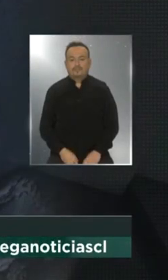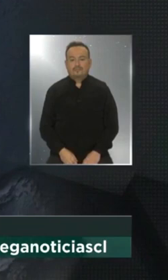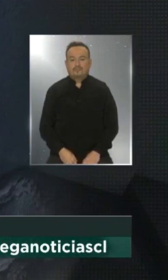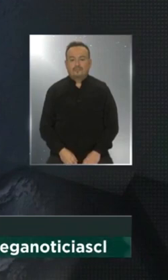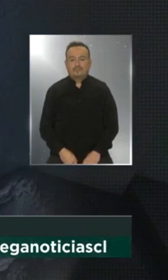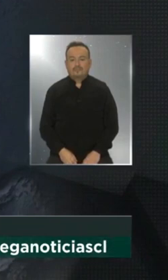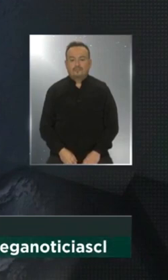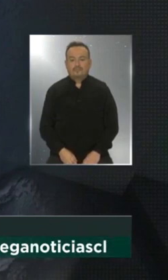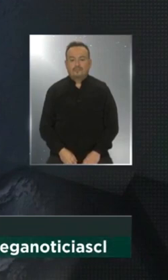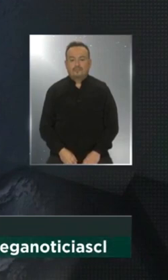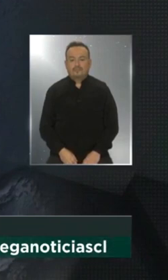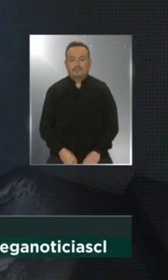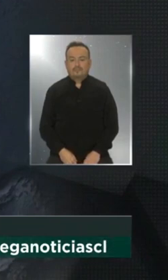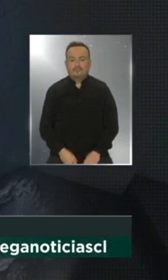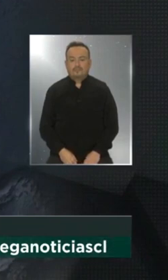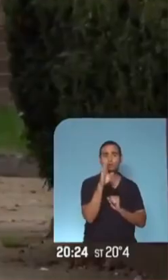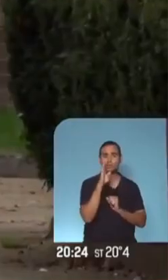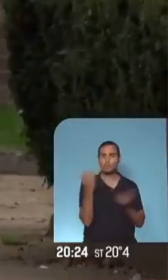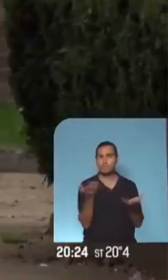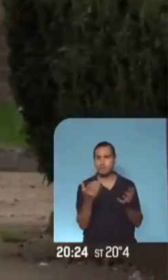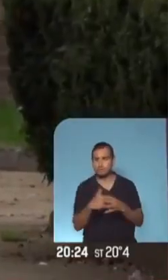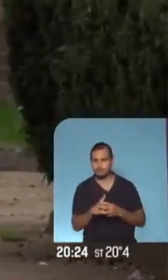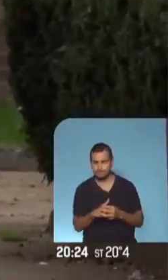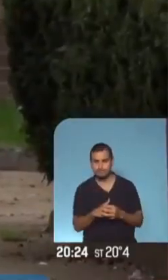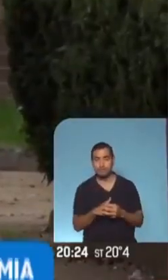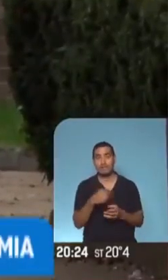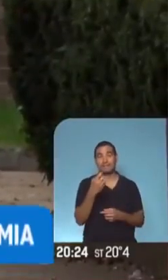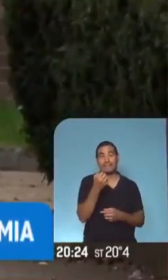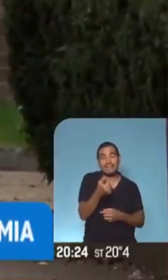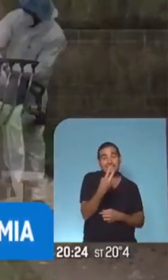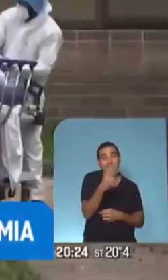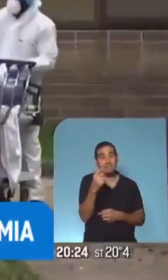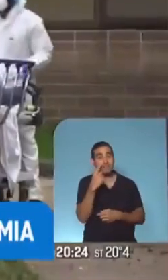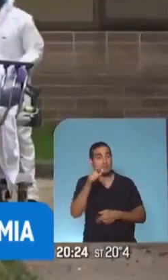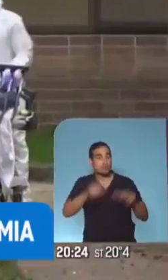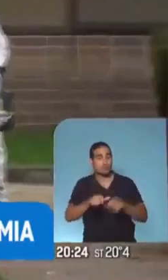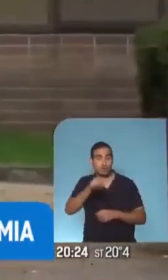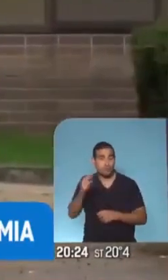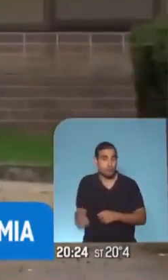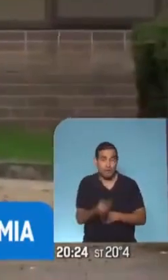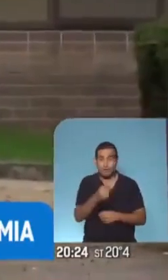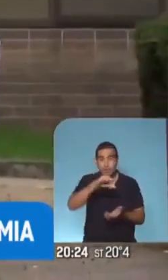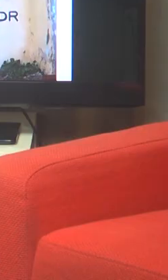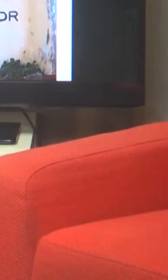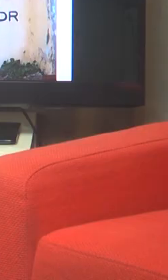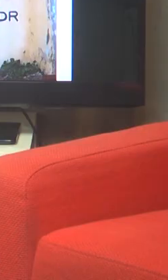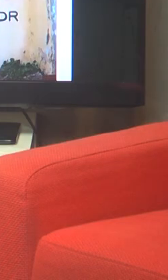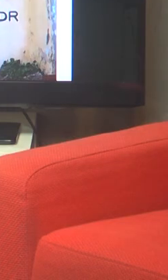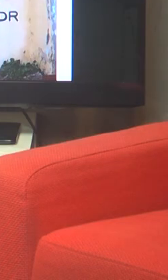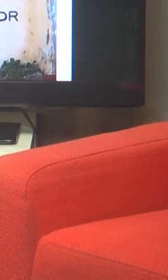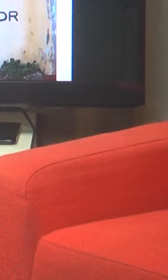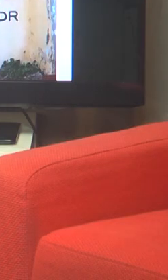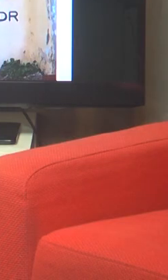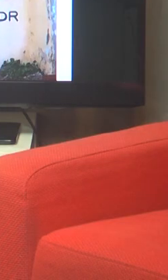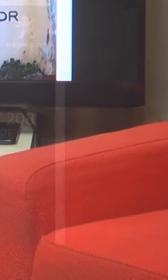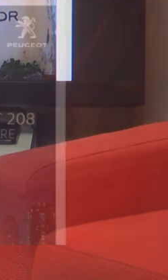Unidos sufre una crisis sanitaria sin precedentes, camino de las 100.000 muertes por el COVID-19. En abril, en Nueva